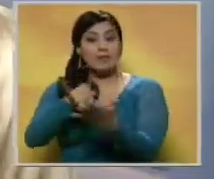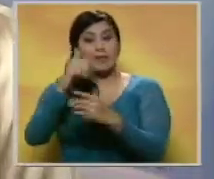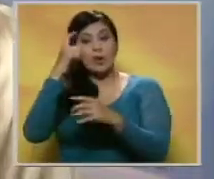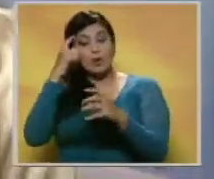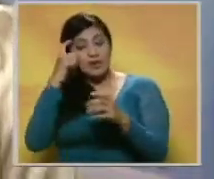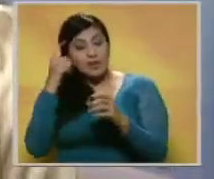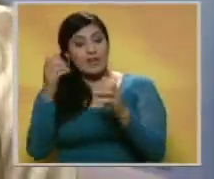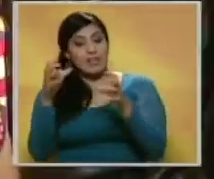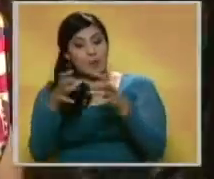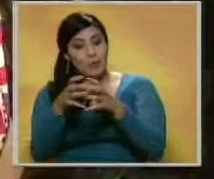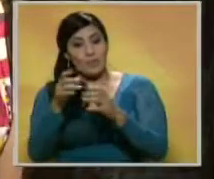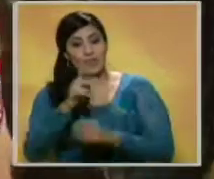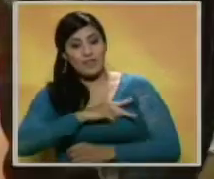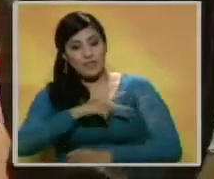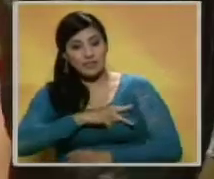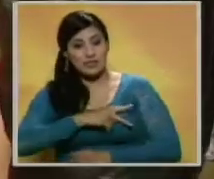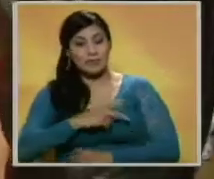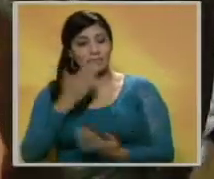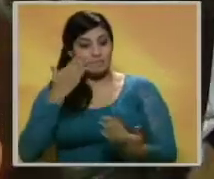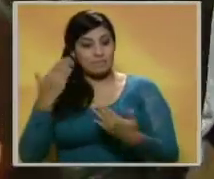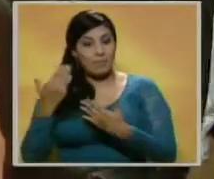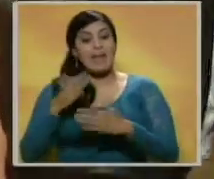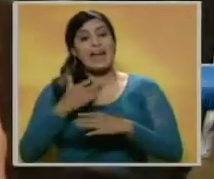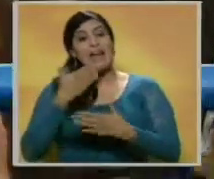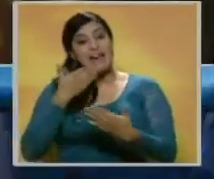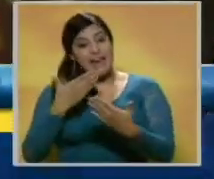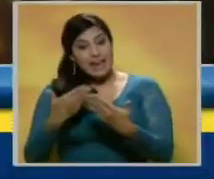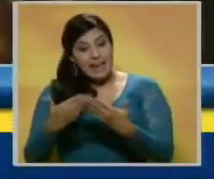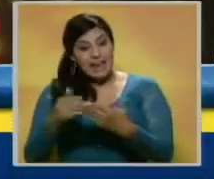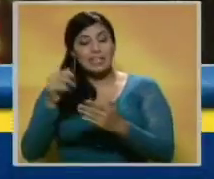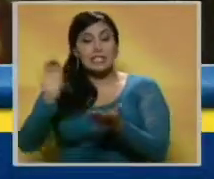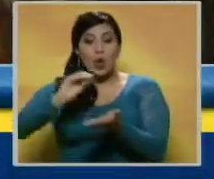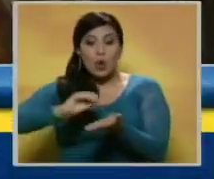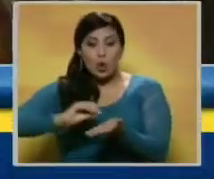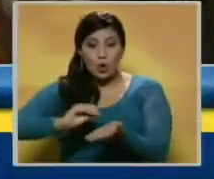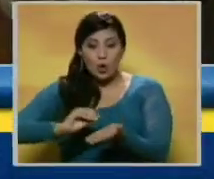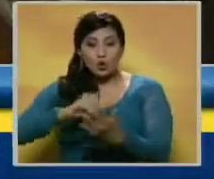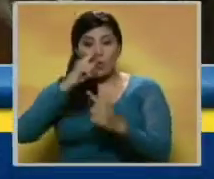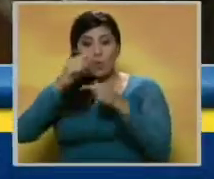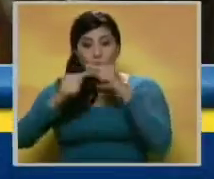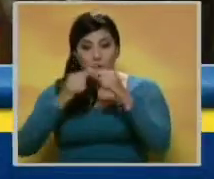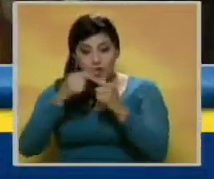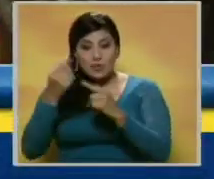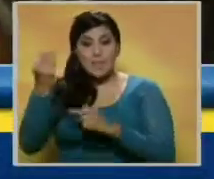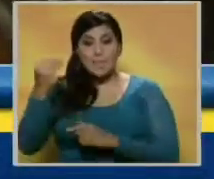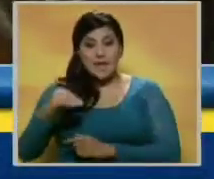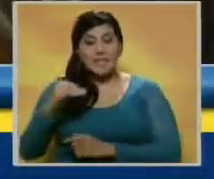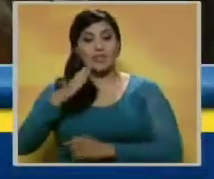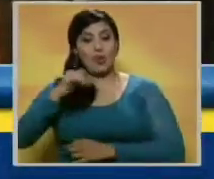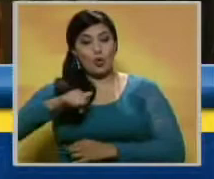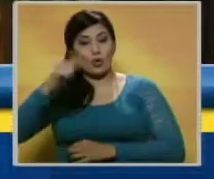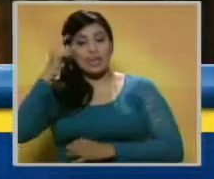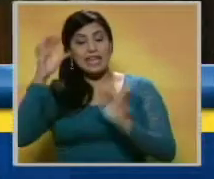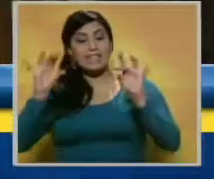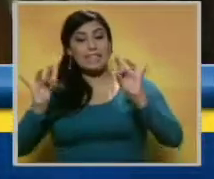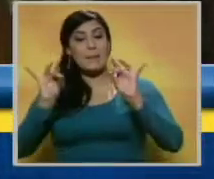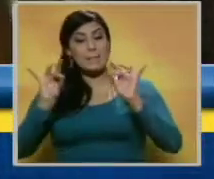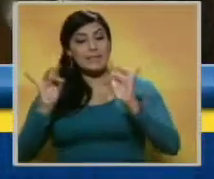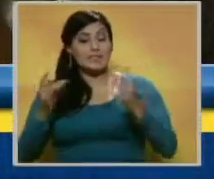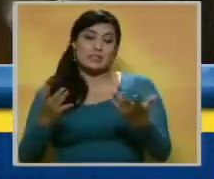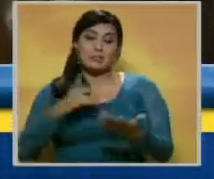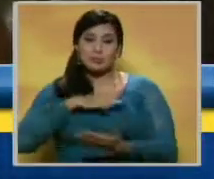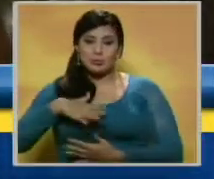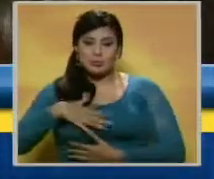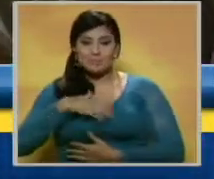equipo de Noticiero Venevisión. Estoy bien complacida de estar compartiendo una vez más, un año más, este día tan especial y bueno, les